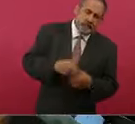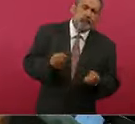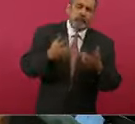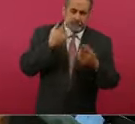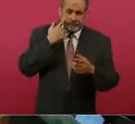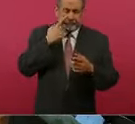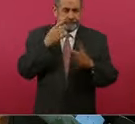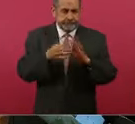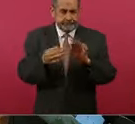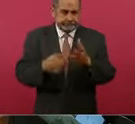Esta es